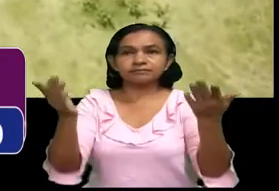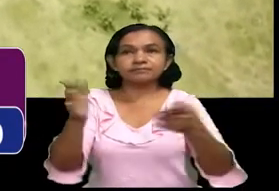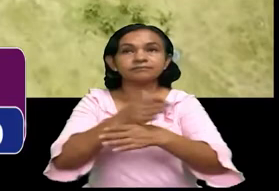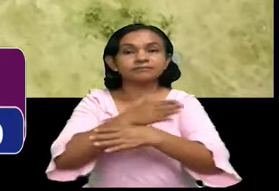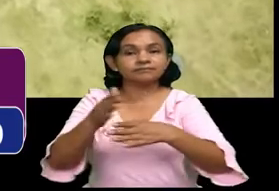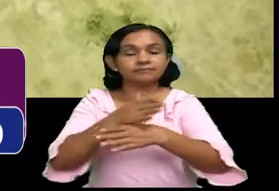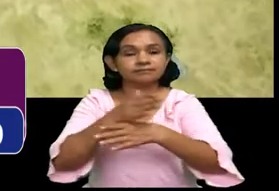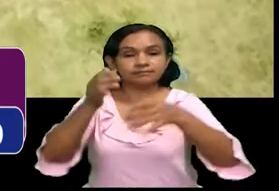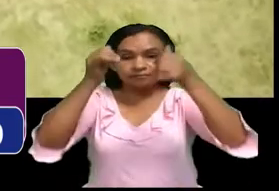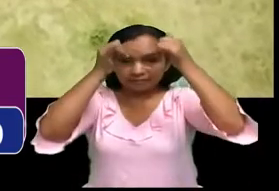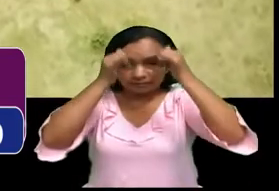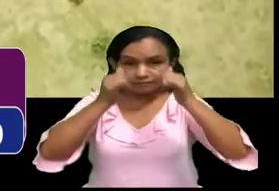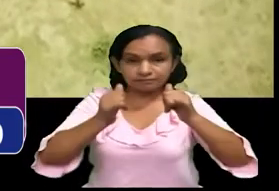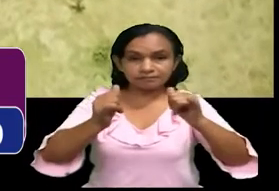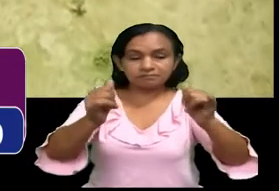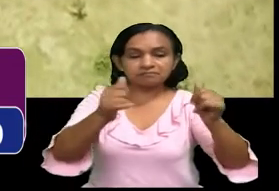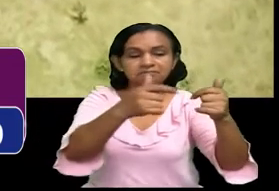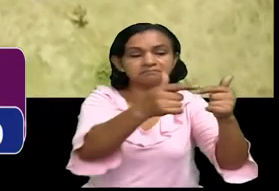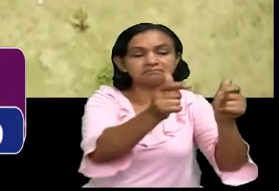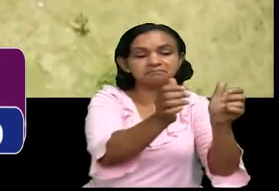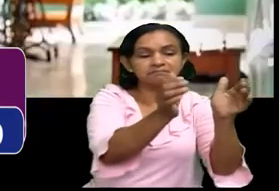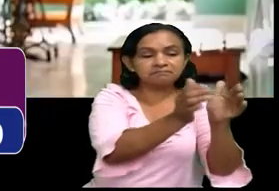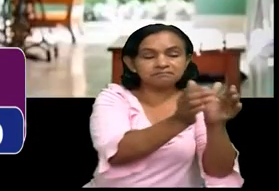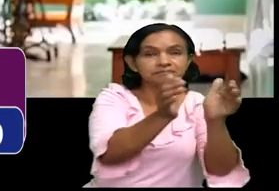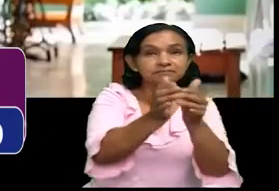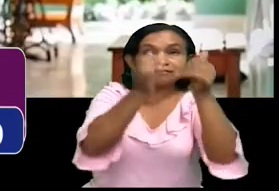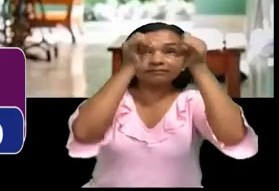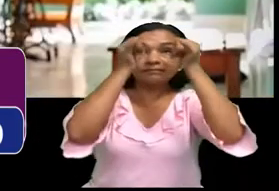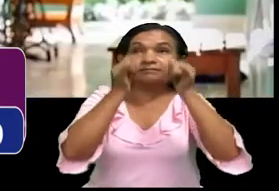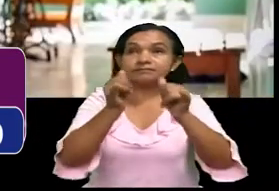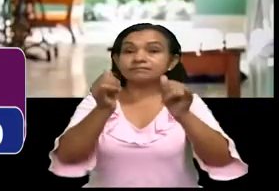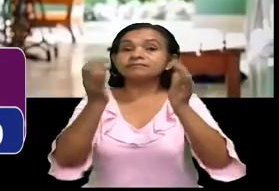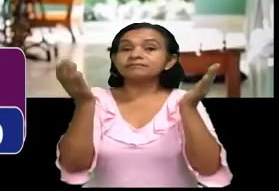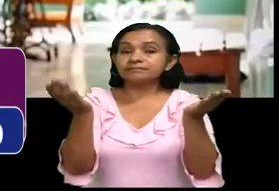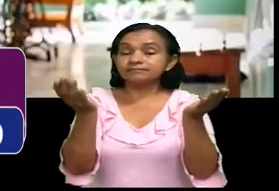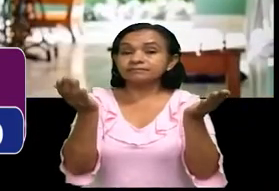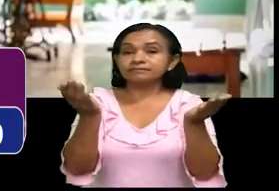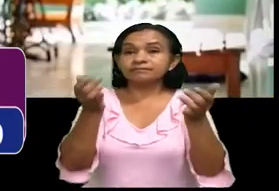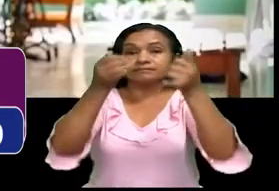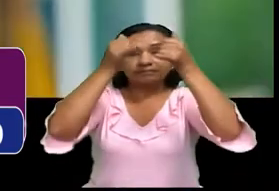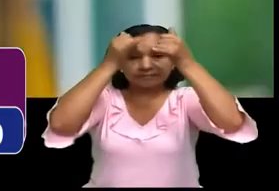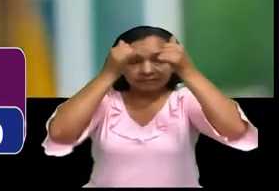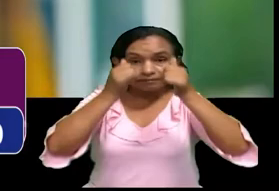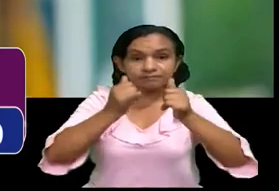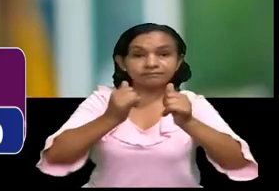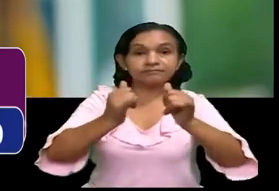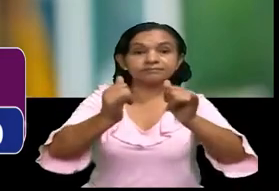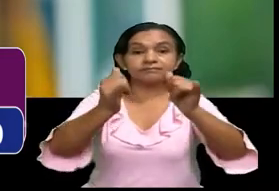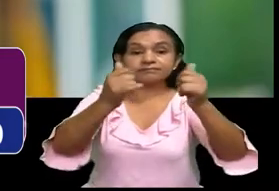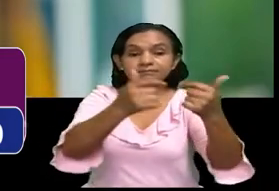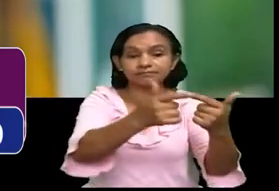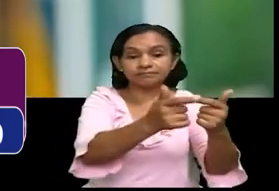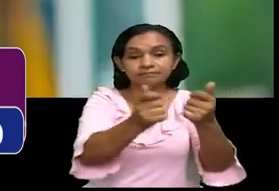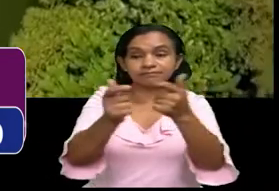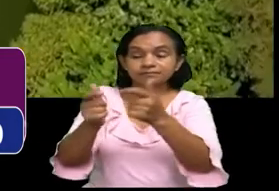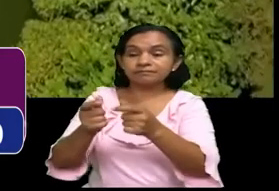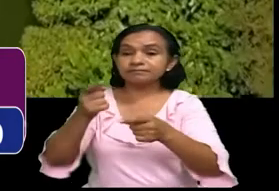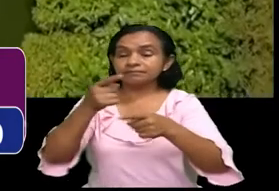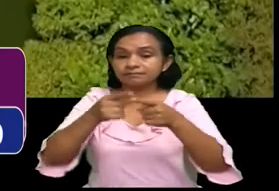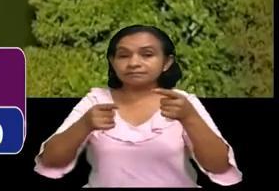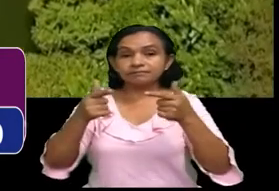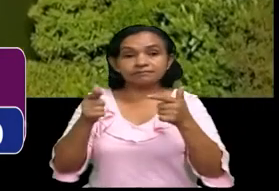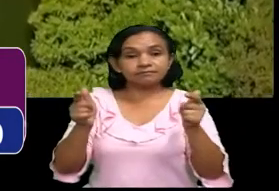de ganado, ¿no? Es decir, son pequeños productores, ¿no? En su mayoría. La ganadería en su mayoría está en manos de pequeños y medianos